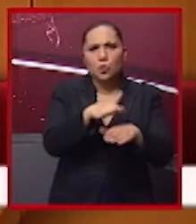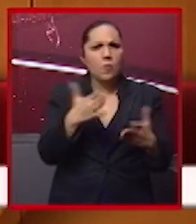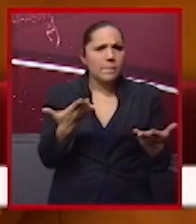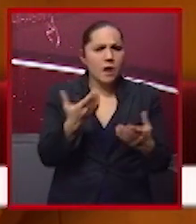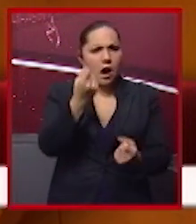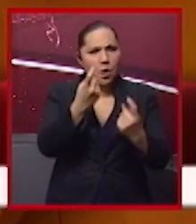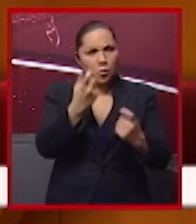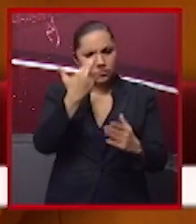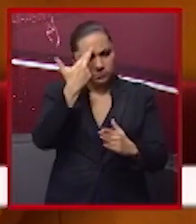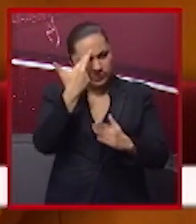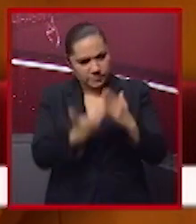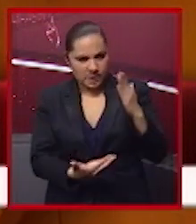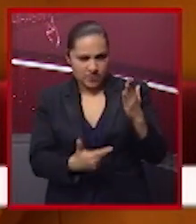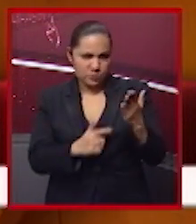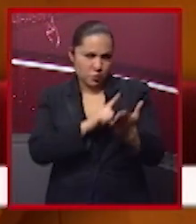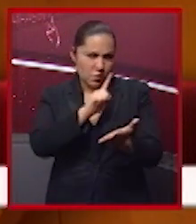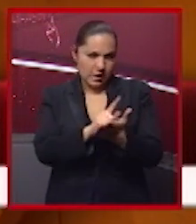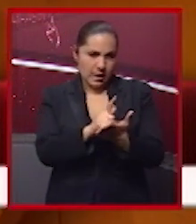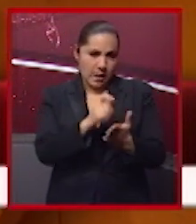secuestro.